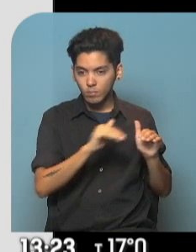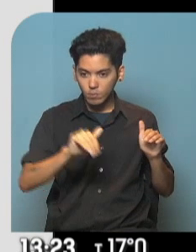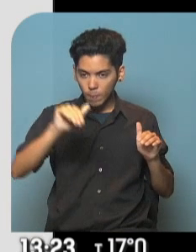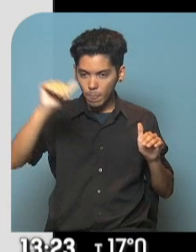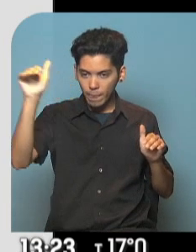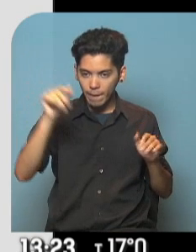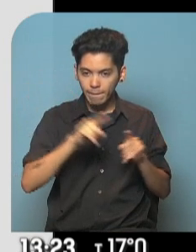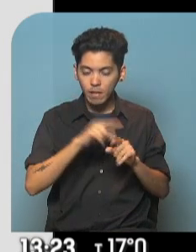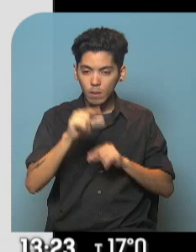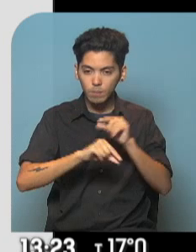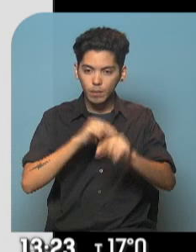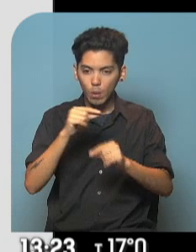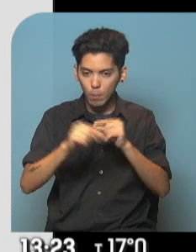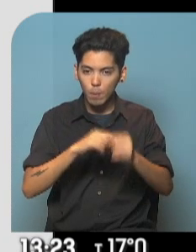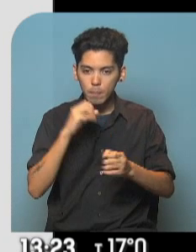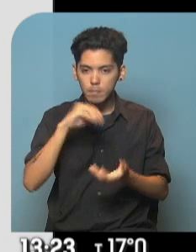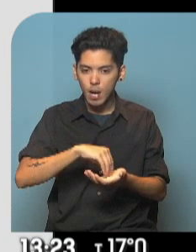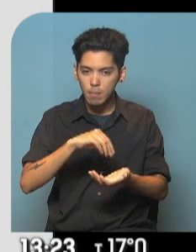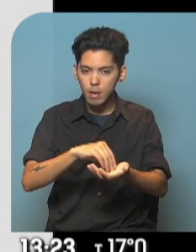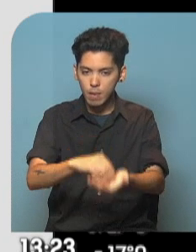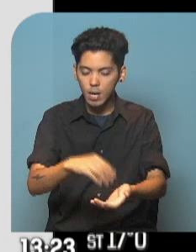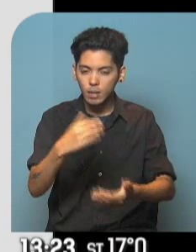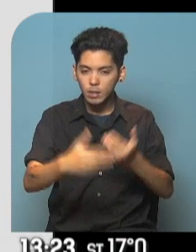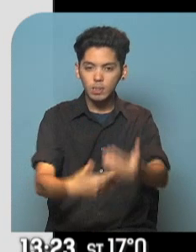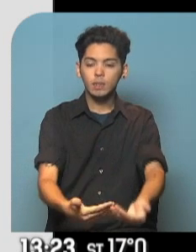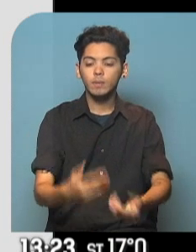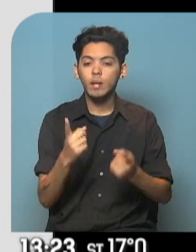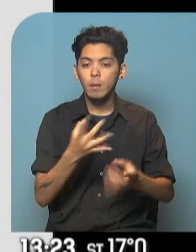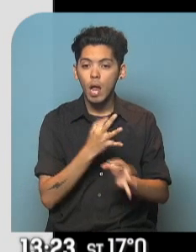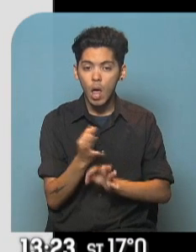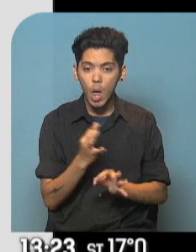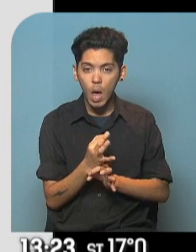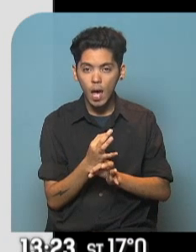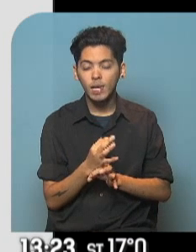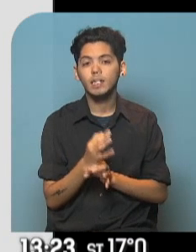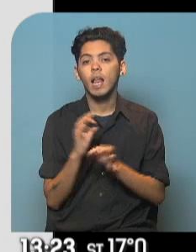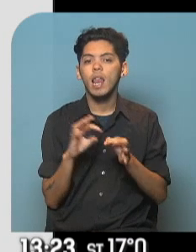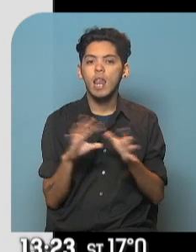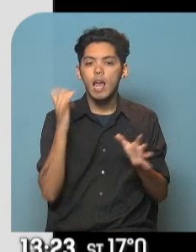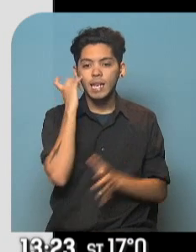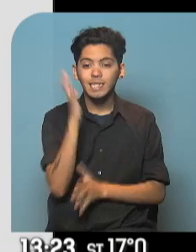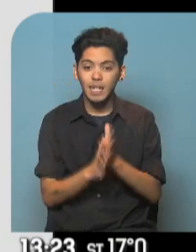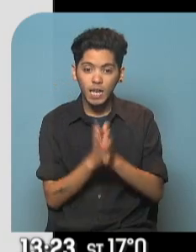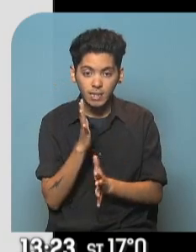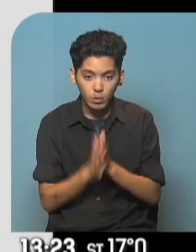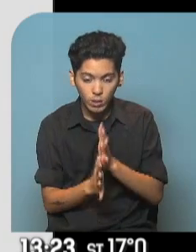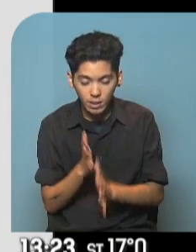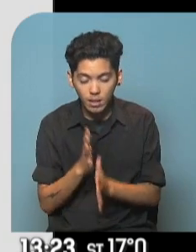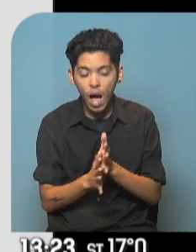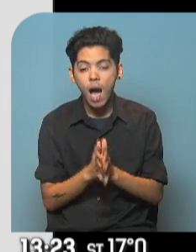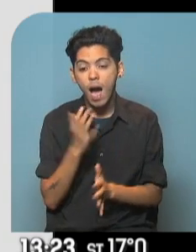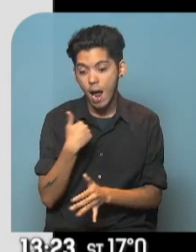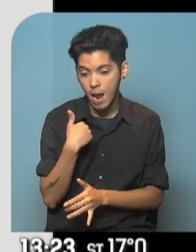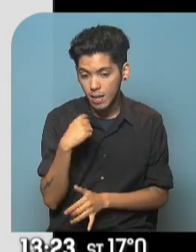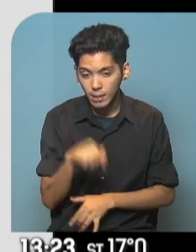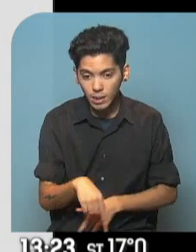de las universidades cada vez más, ¿no? Y además la educación libre y gratuita, si se quiere decir de alguna manera, en la